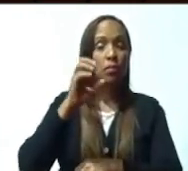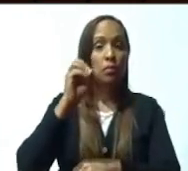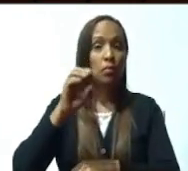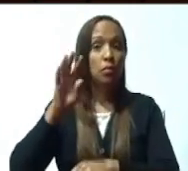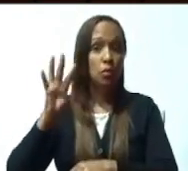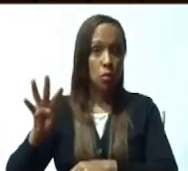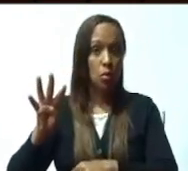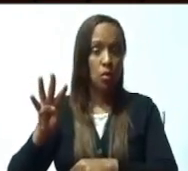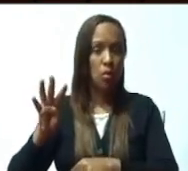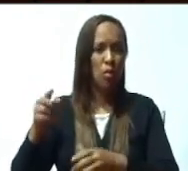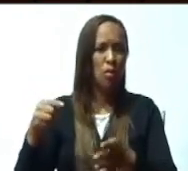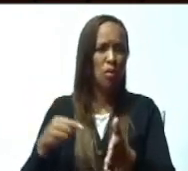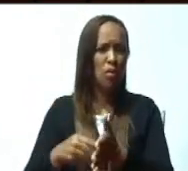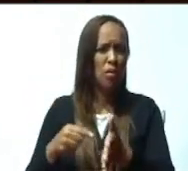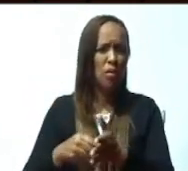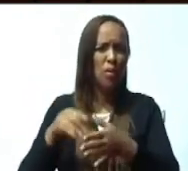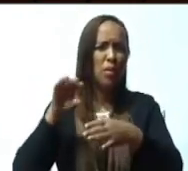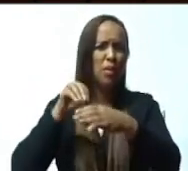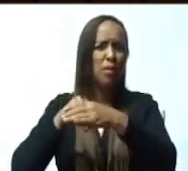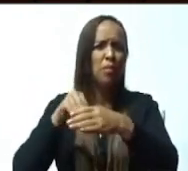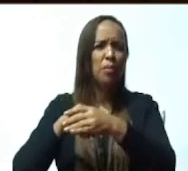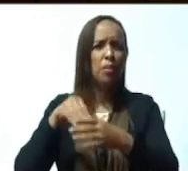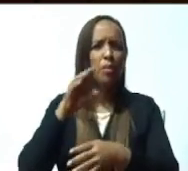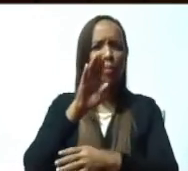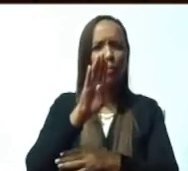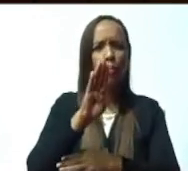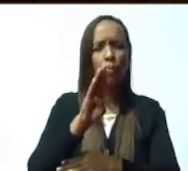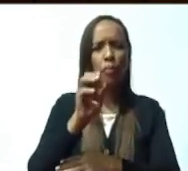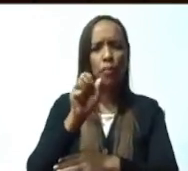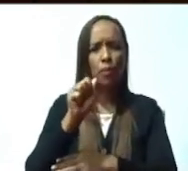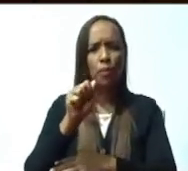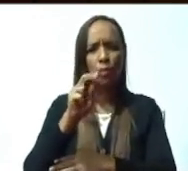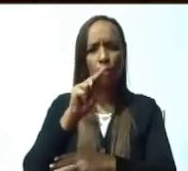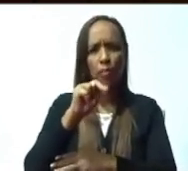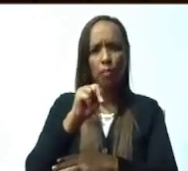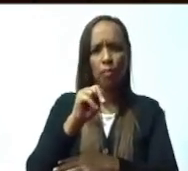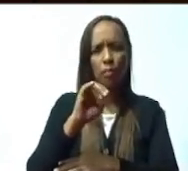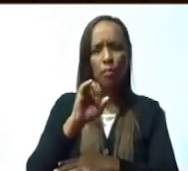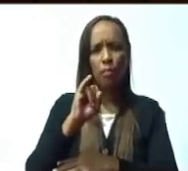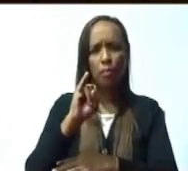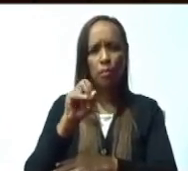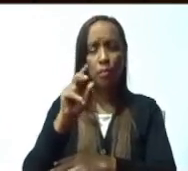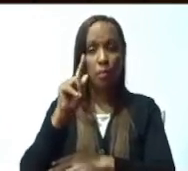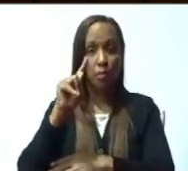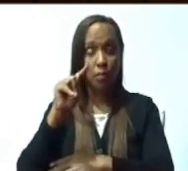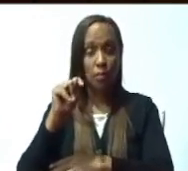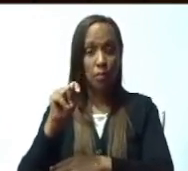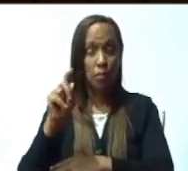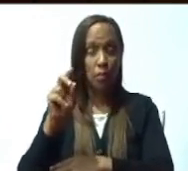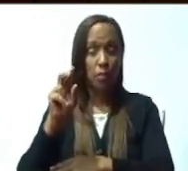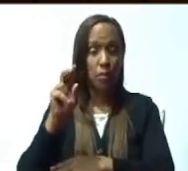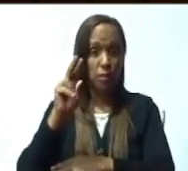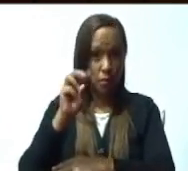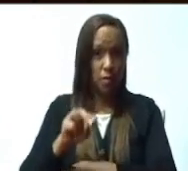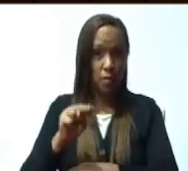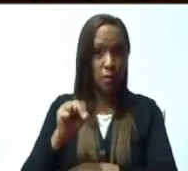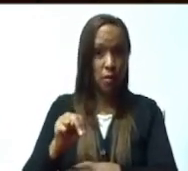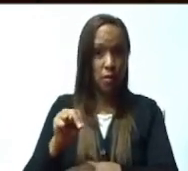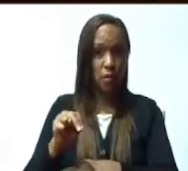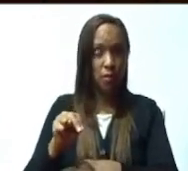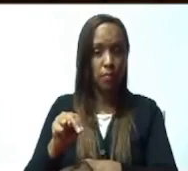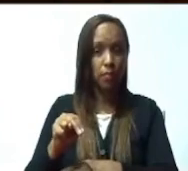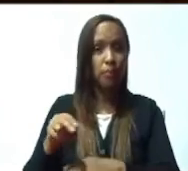de Baninter eran 2.000 millones de pesos. Y hoy ese déficit, el mismo déficit de